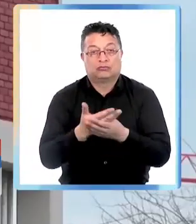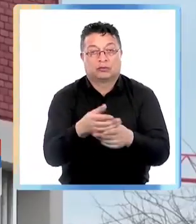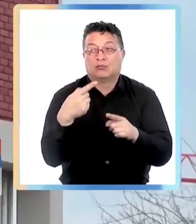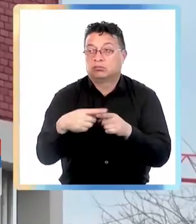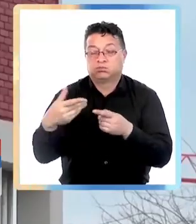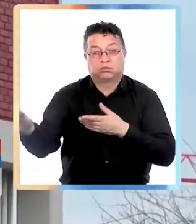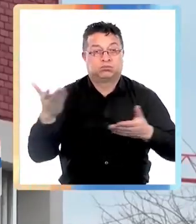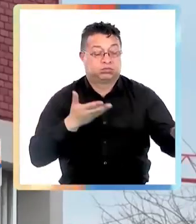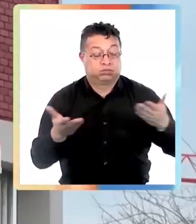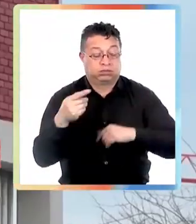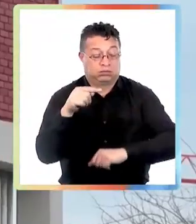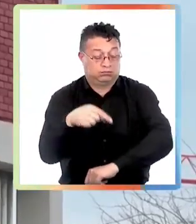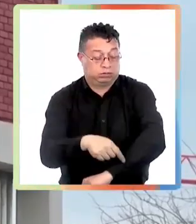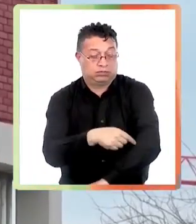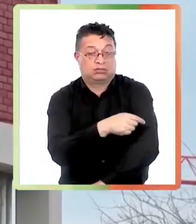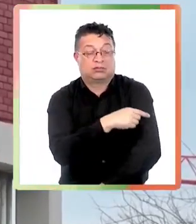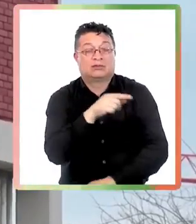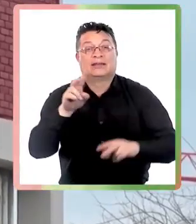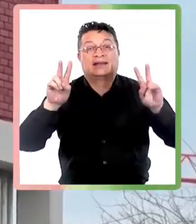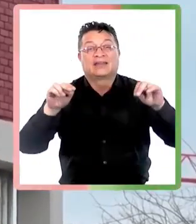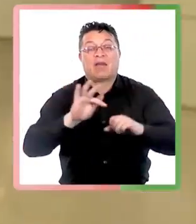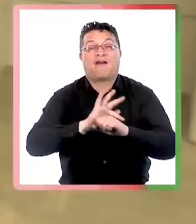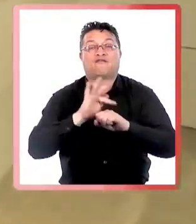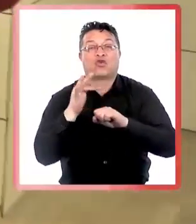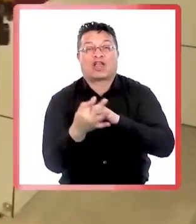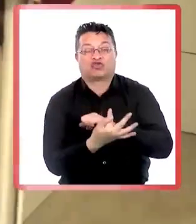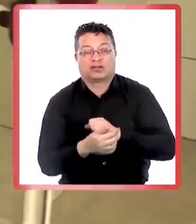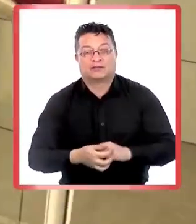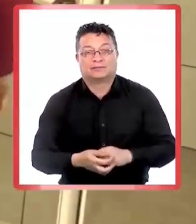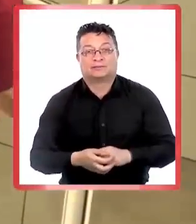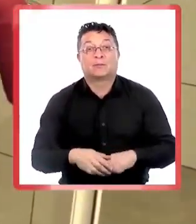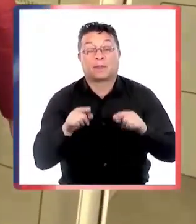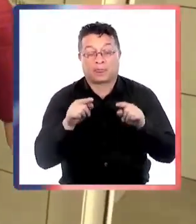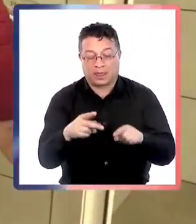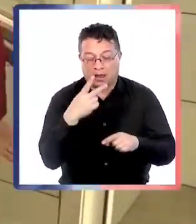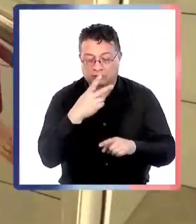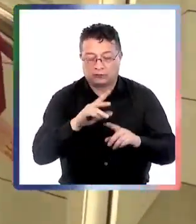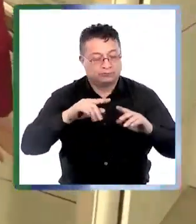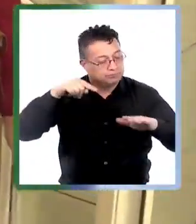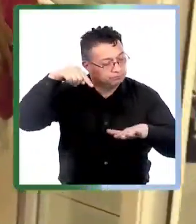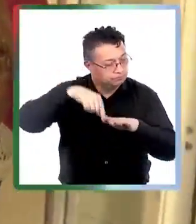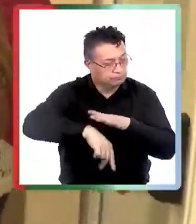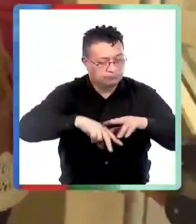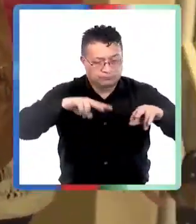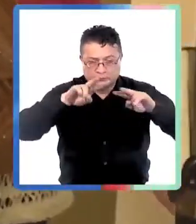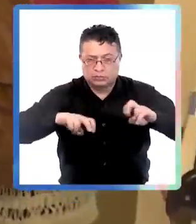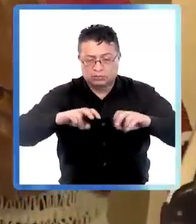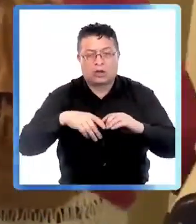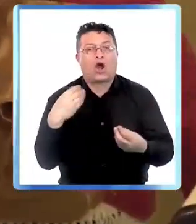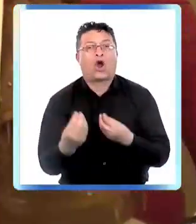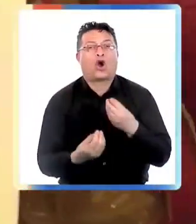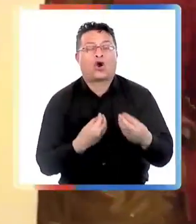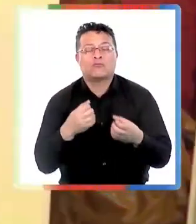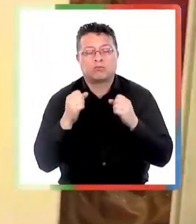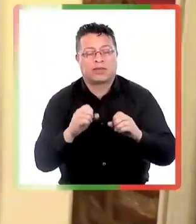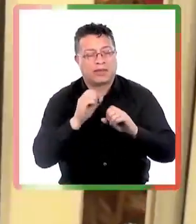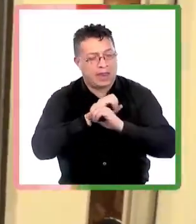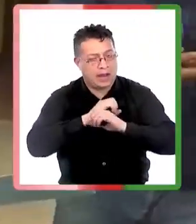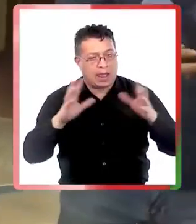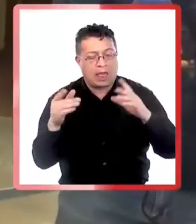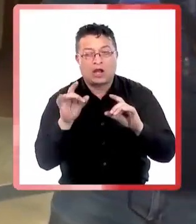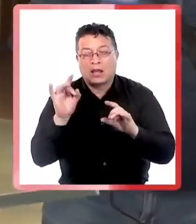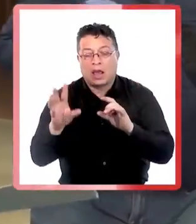que le han llegado desde distintos puntos del país, esto en marco del caso Fundaciones. Aquí tenemos que llegar al fondo del tema. Y el fondo del tema es cómo somos